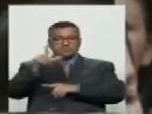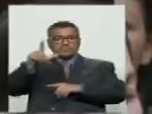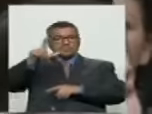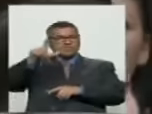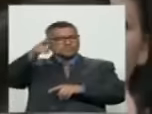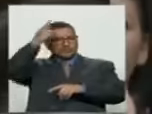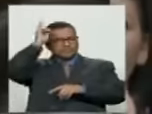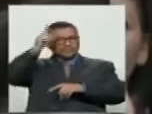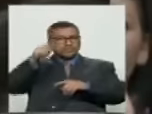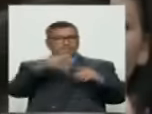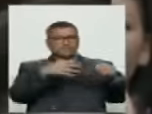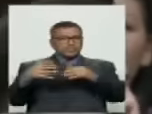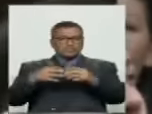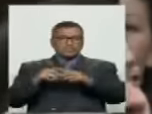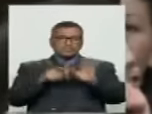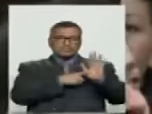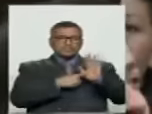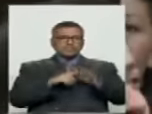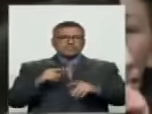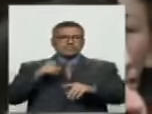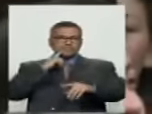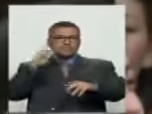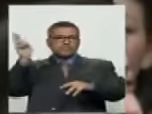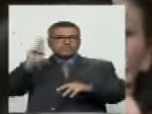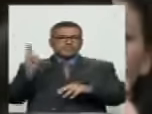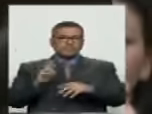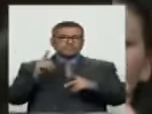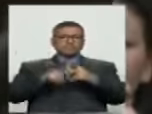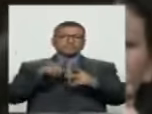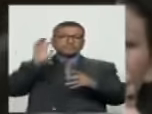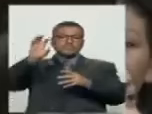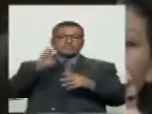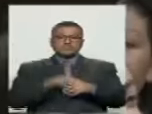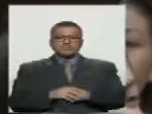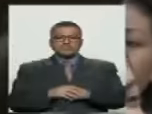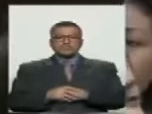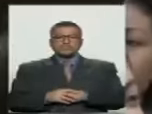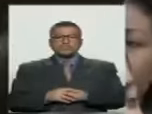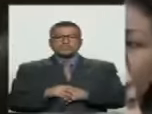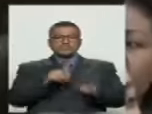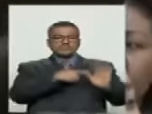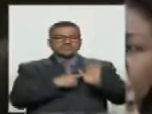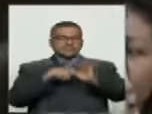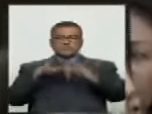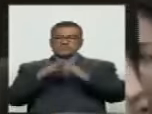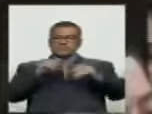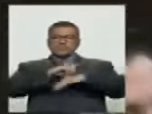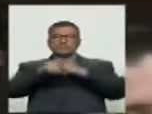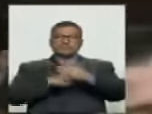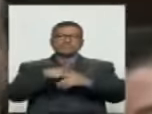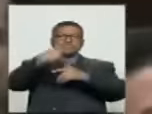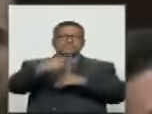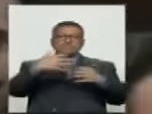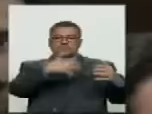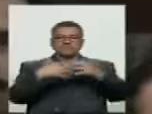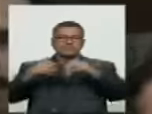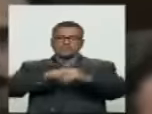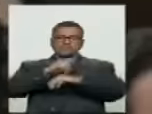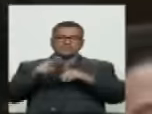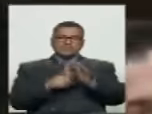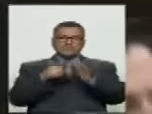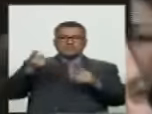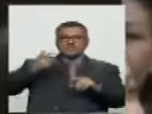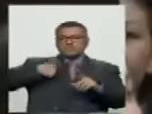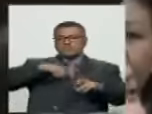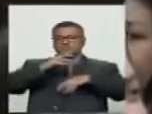alcanzar grandes consensos para preservarnos como república, como nación y como identidad toda, más allá de los conflictos globales o locales